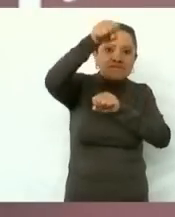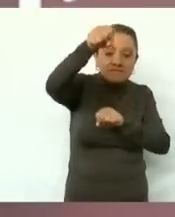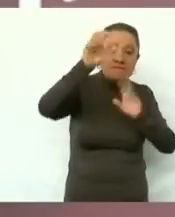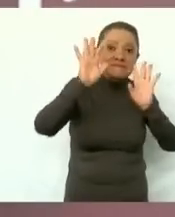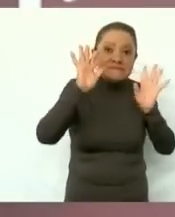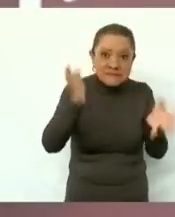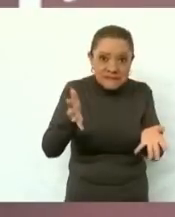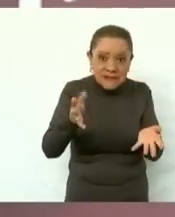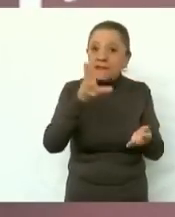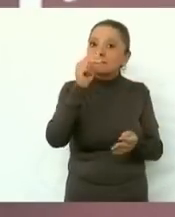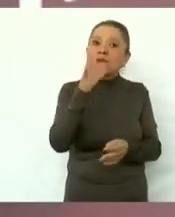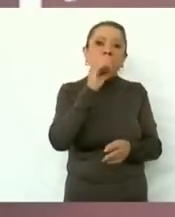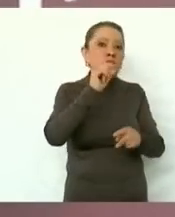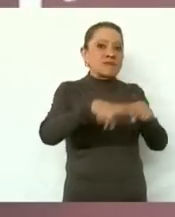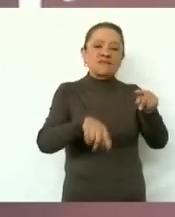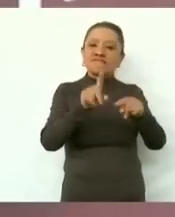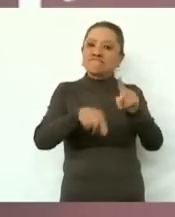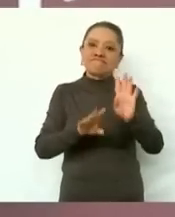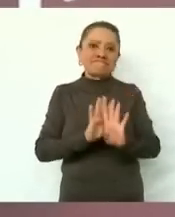de la República.